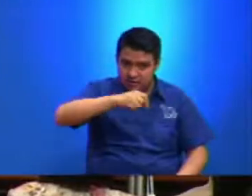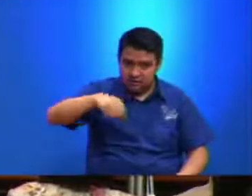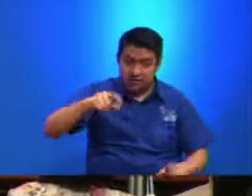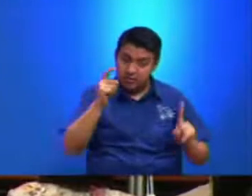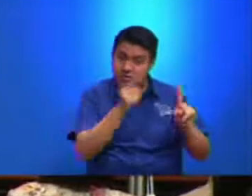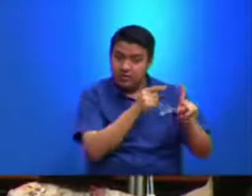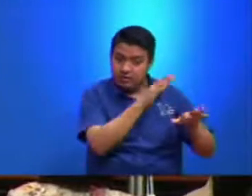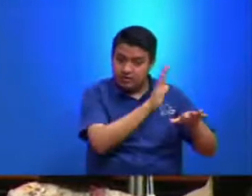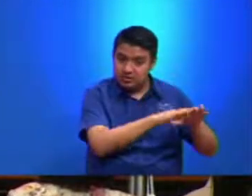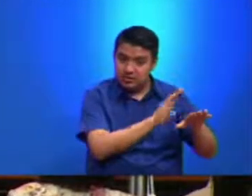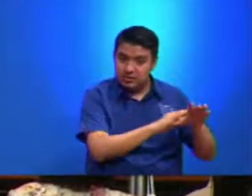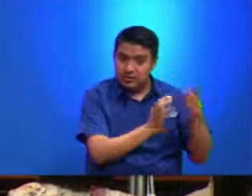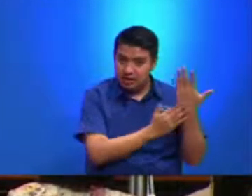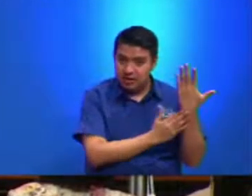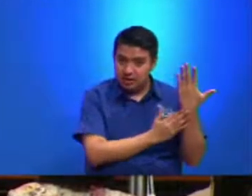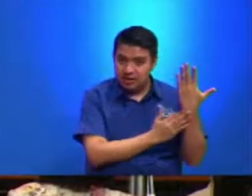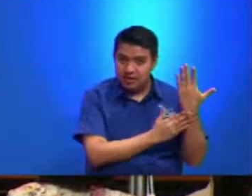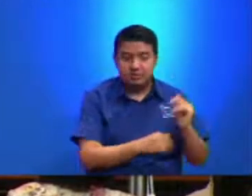peor que era contador, hermano.